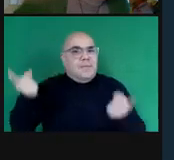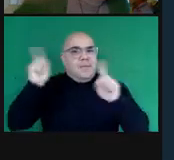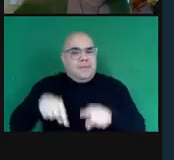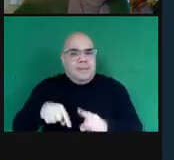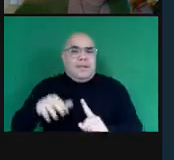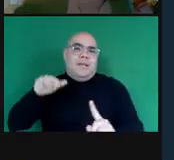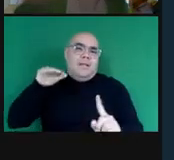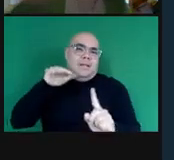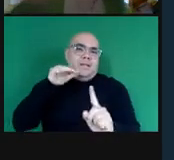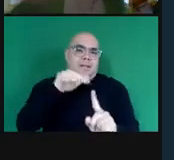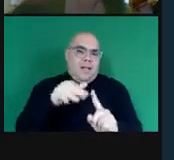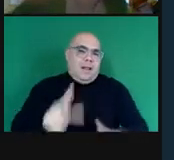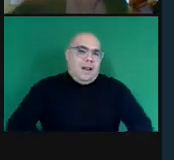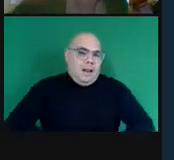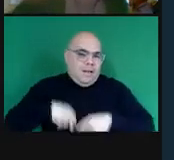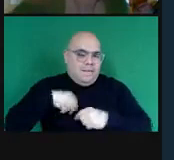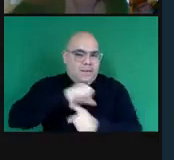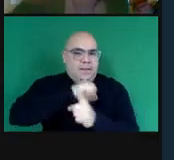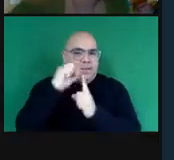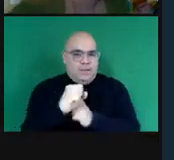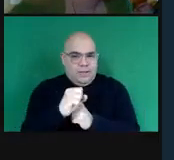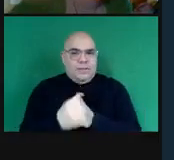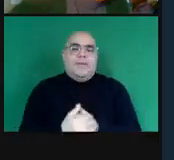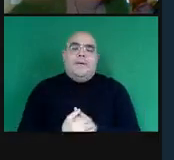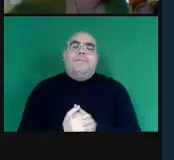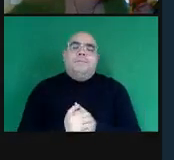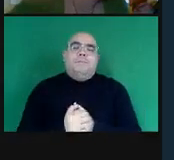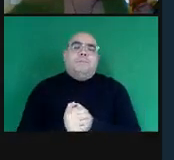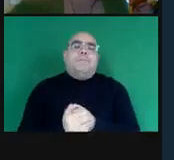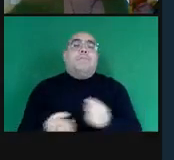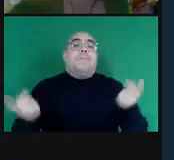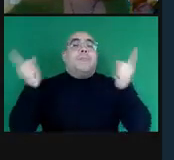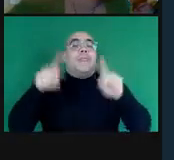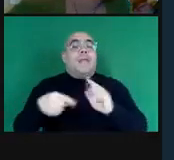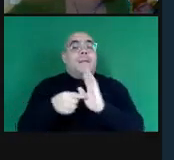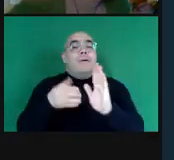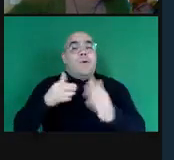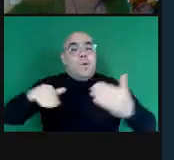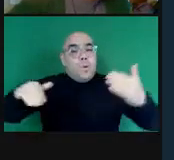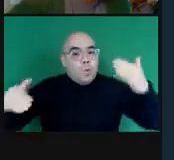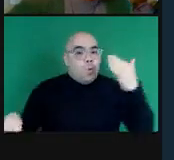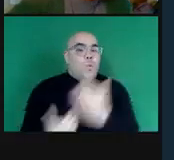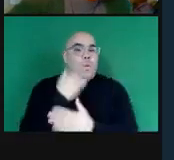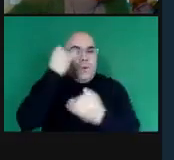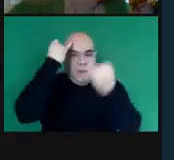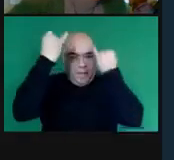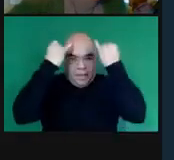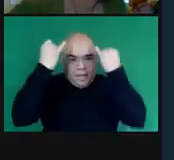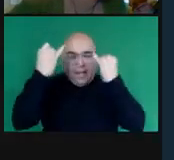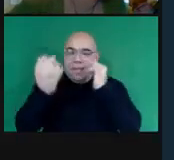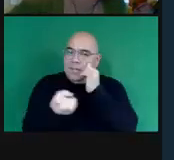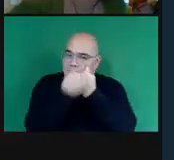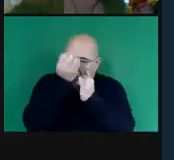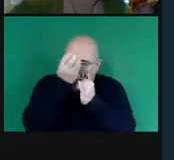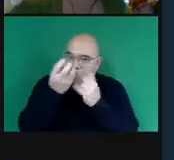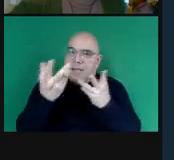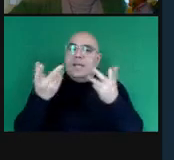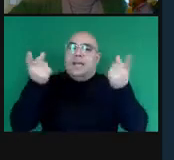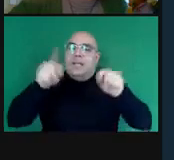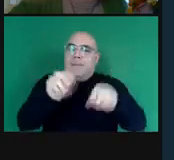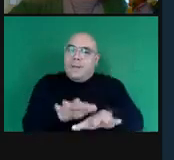en la vida social. La conjunción entre nuevas ideas pedagógicas y espacio